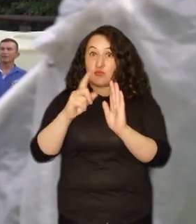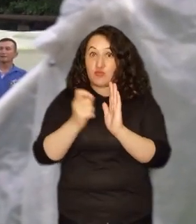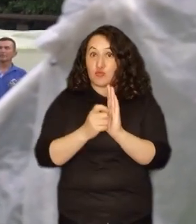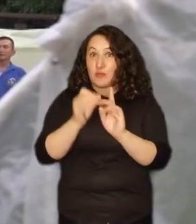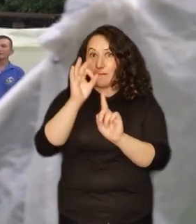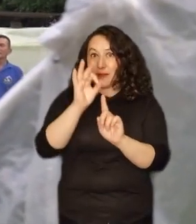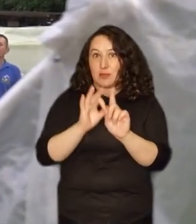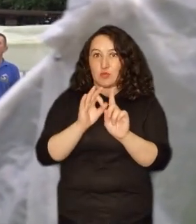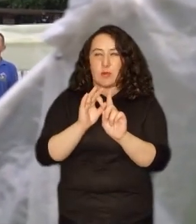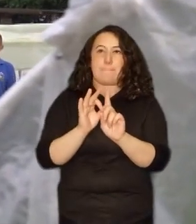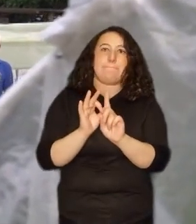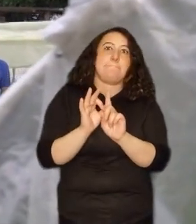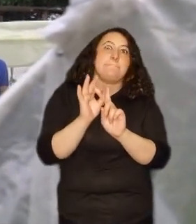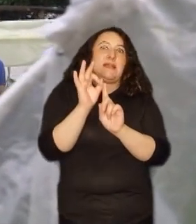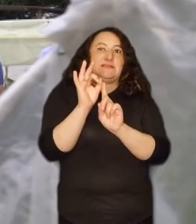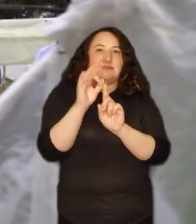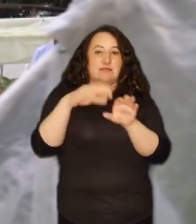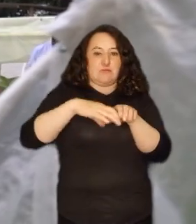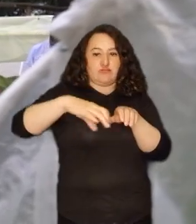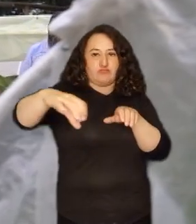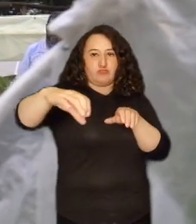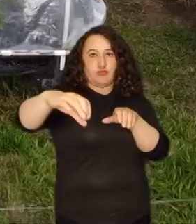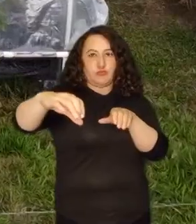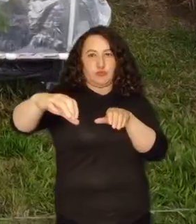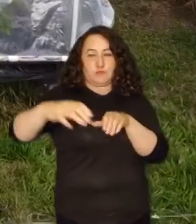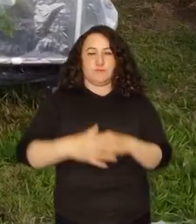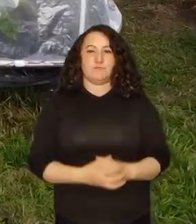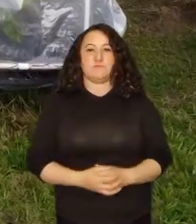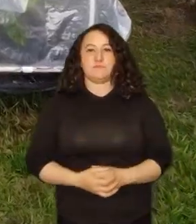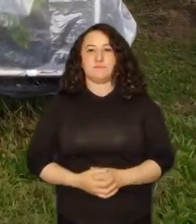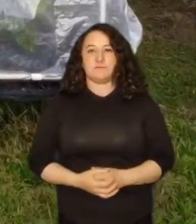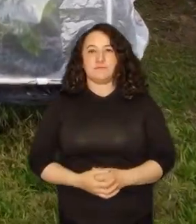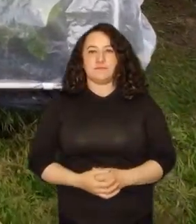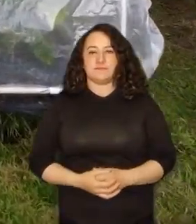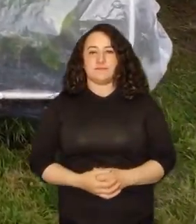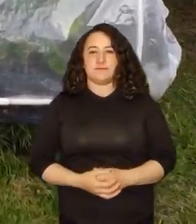que la temperatura es más alta en el túnel que en la cámara.